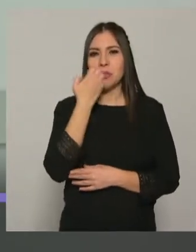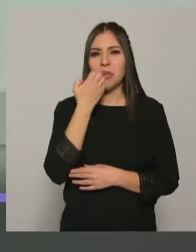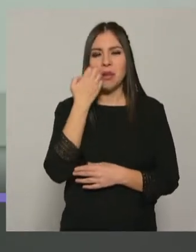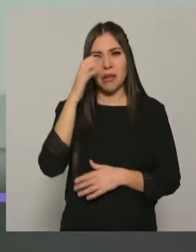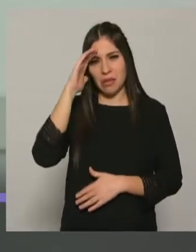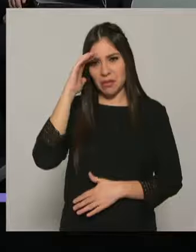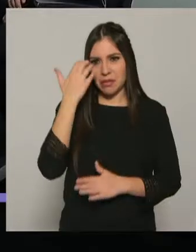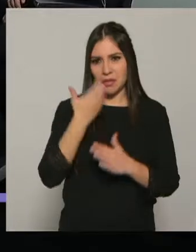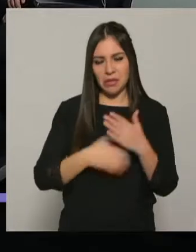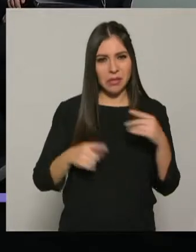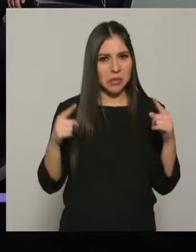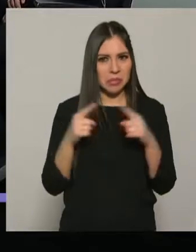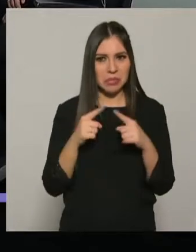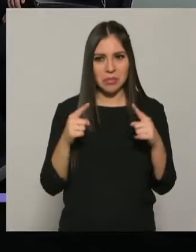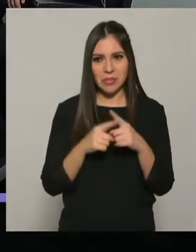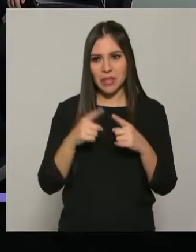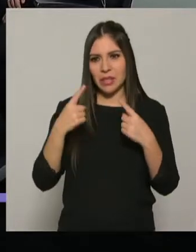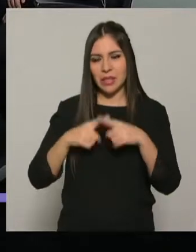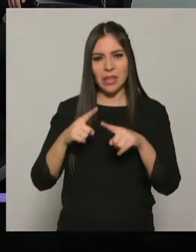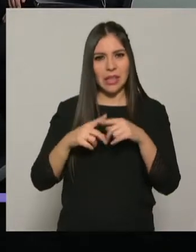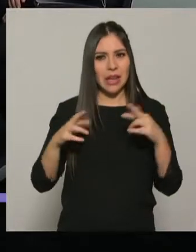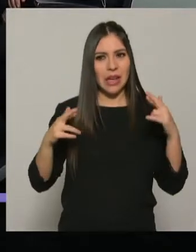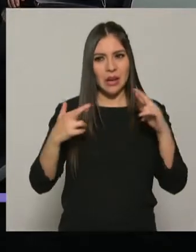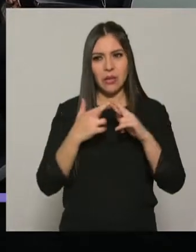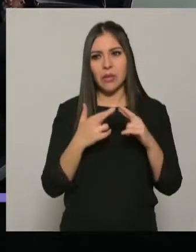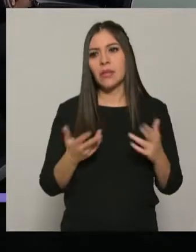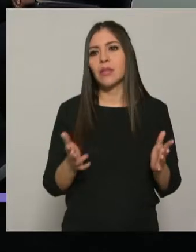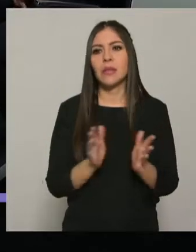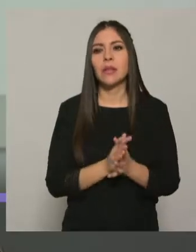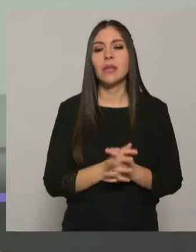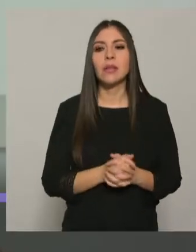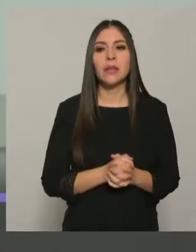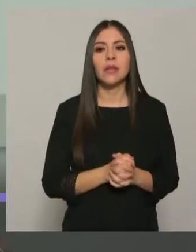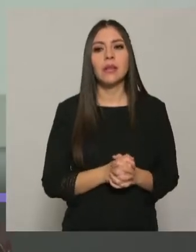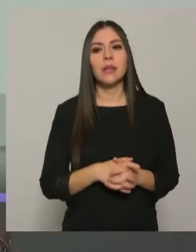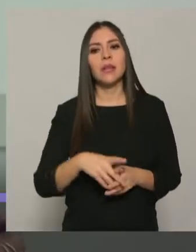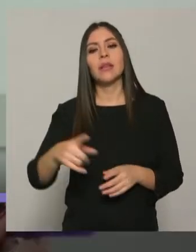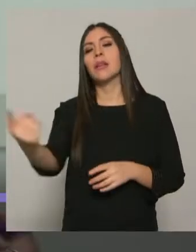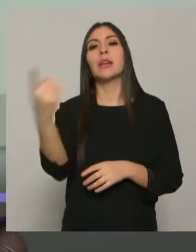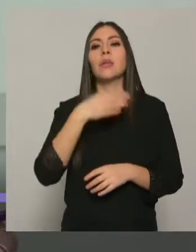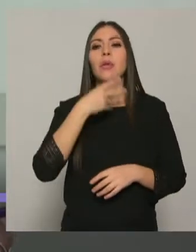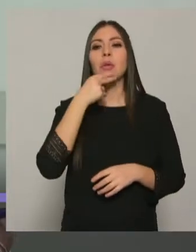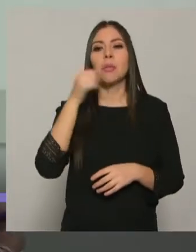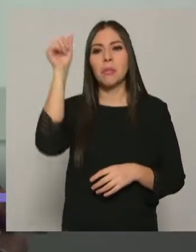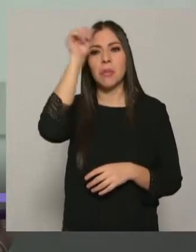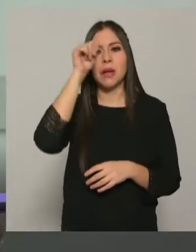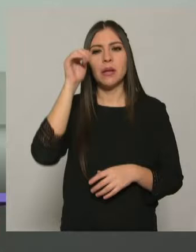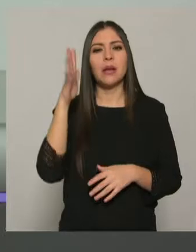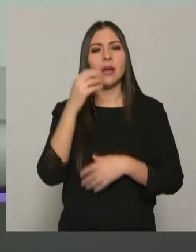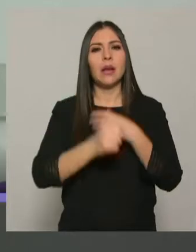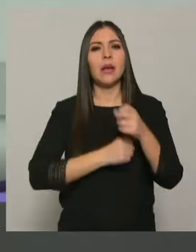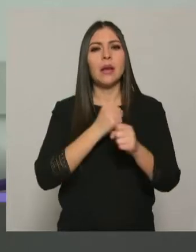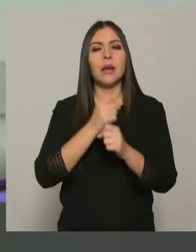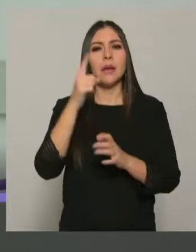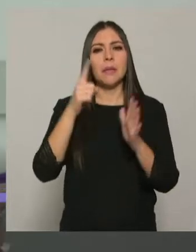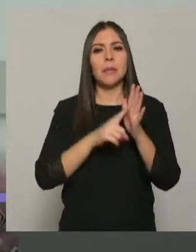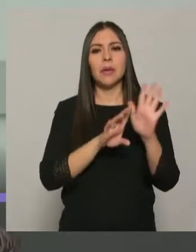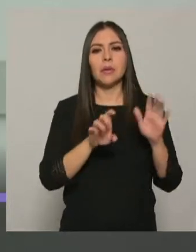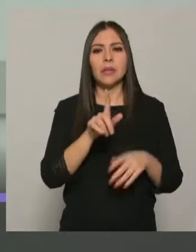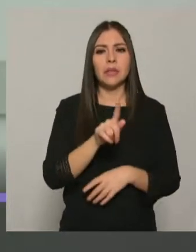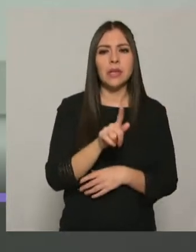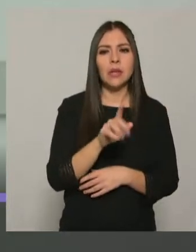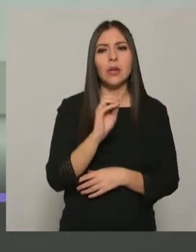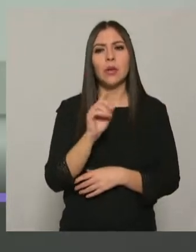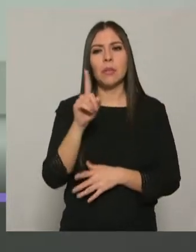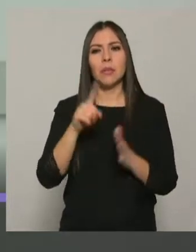católica, romana y todas las cosas que te puedes imaginar. Qué bueno que no estuvo el padre Maciel por ahí, pero eso fue más o menos en 1970, 71 más